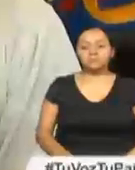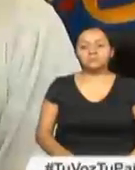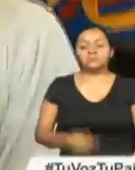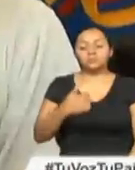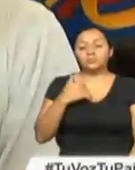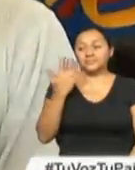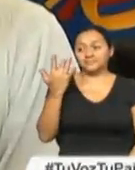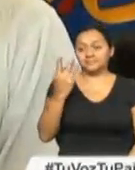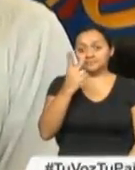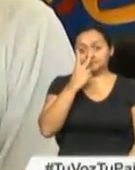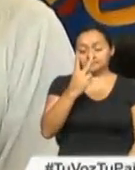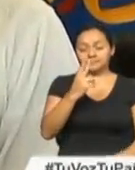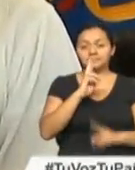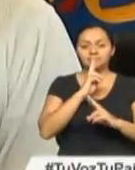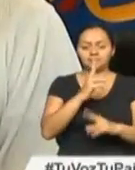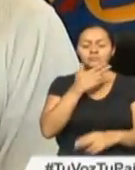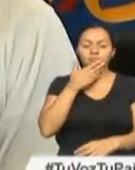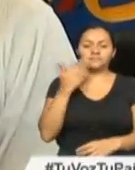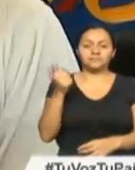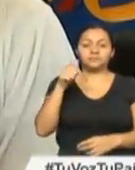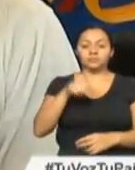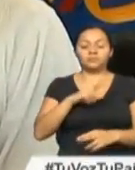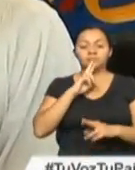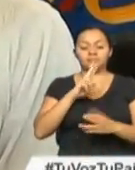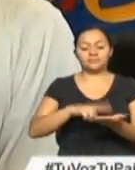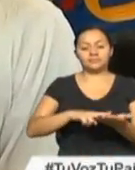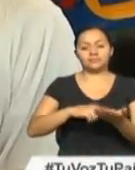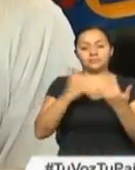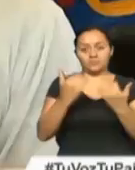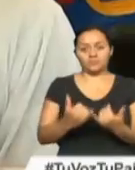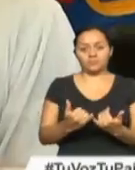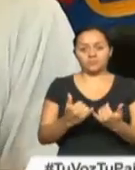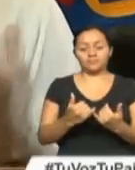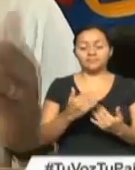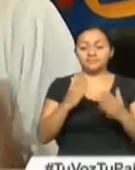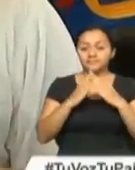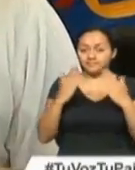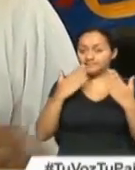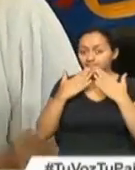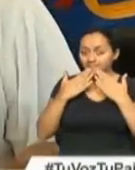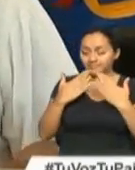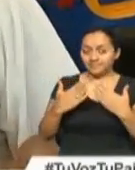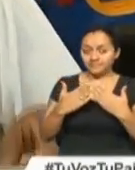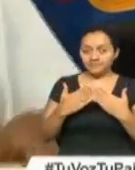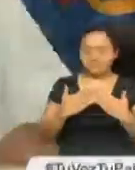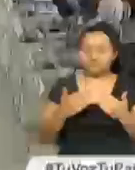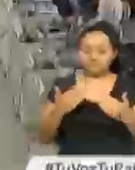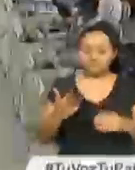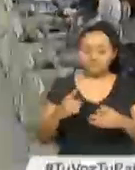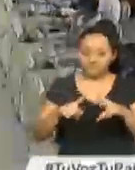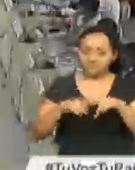Esperamos grandes resultados de la reunión de hoy. Muchas gracias y manos a la obra.